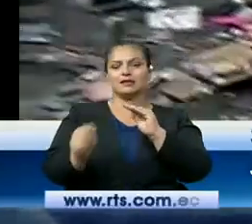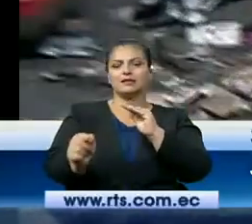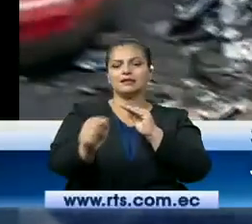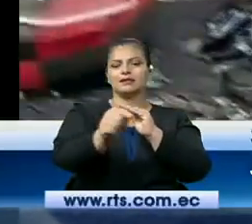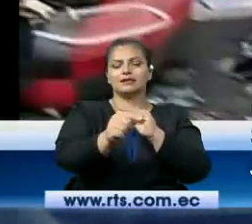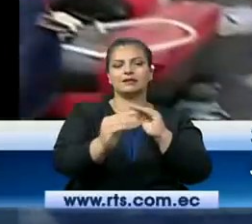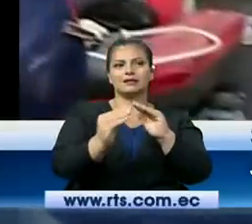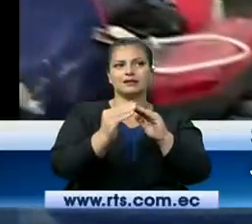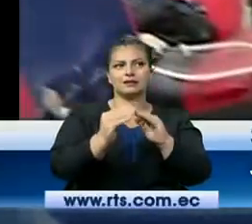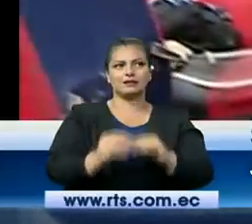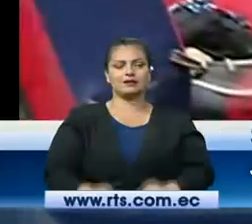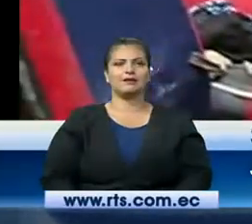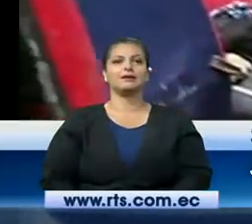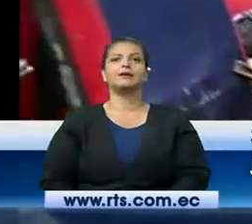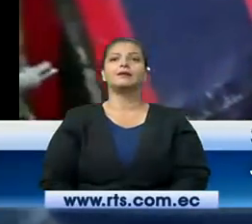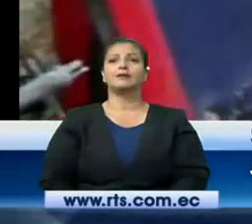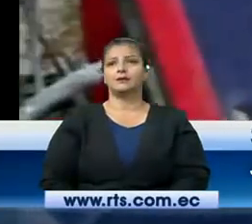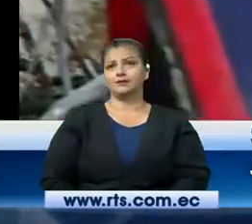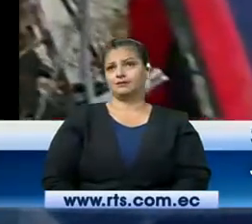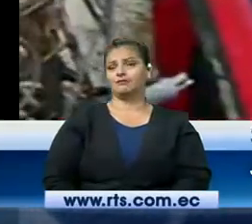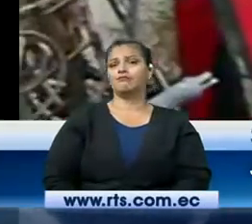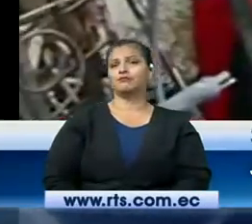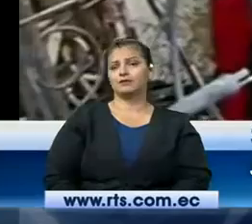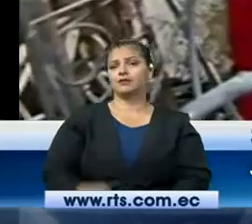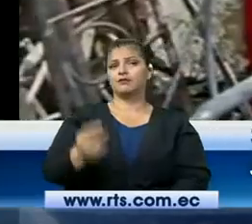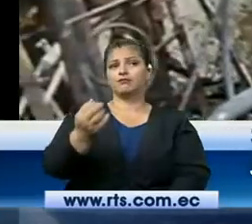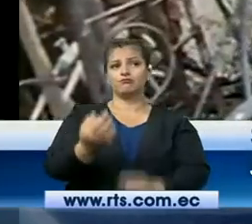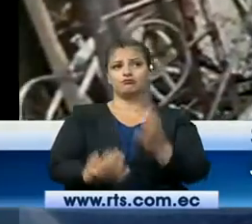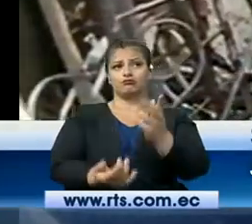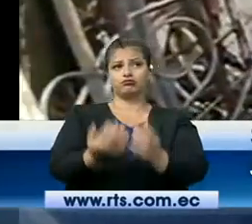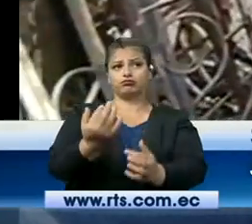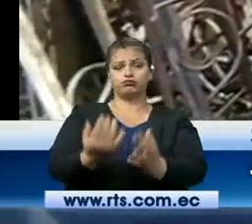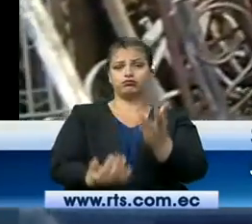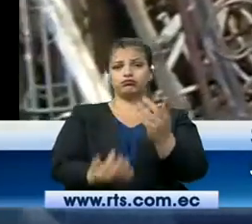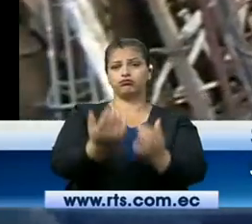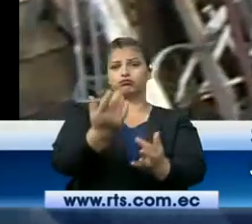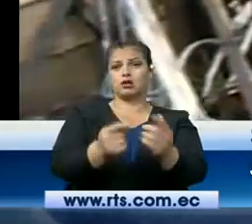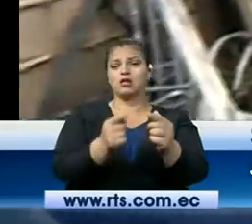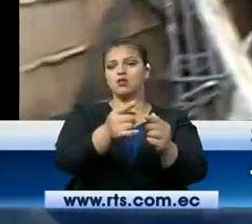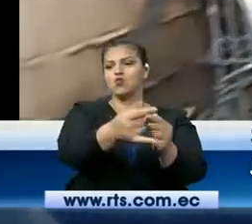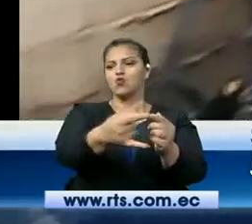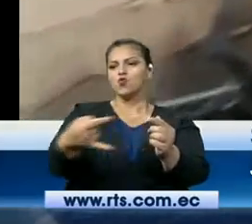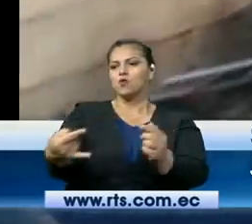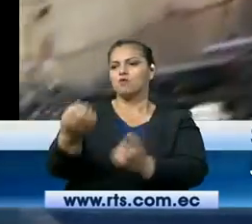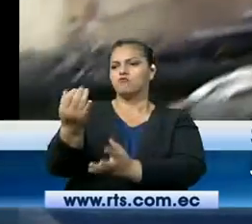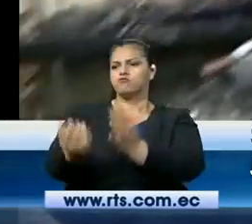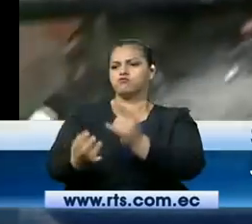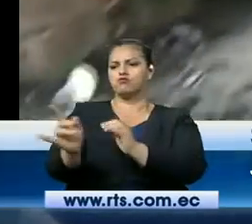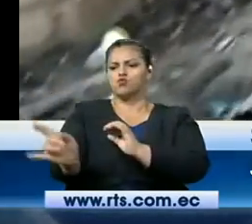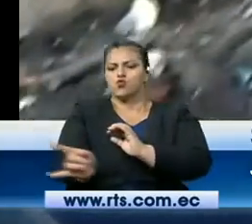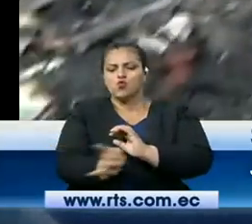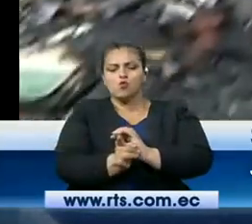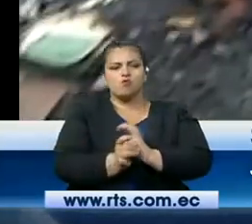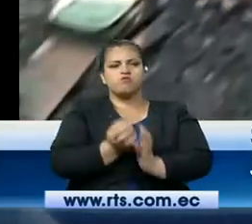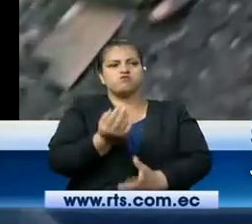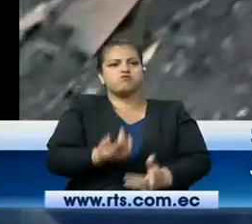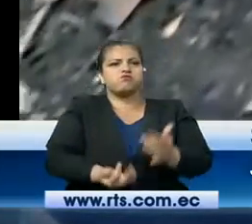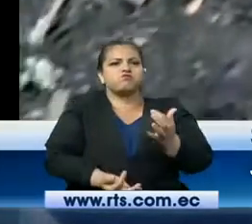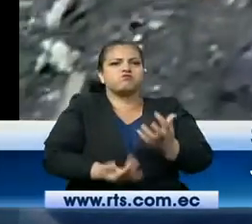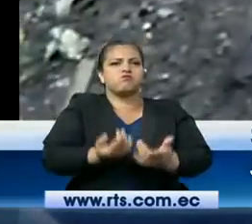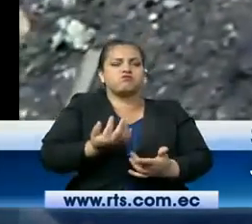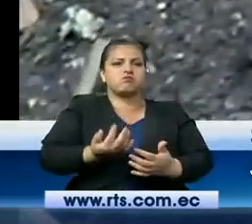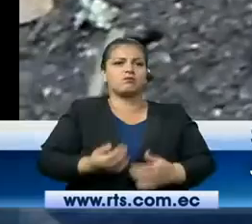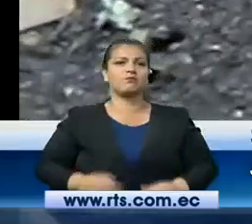momentos usted me decía estaba dormida cuando de pronto despierte observa que la llama ya estaba alta ya tratando de rodearlos a ustedes